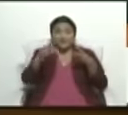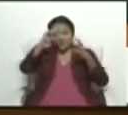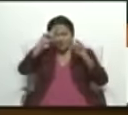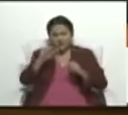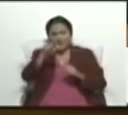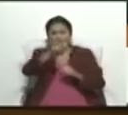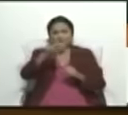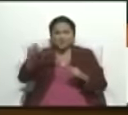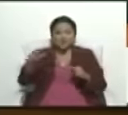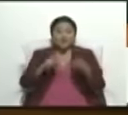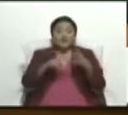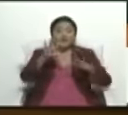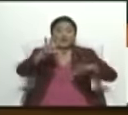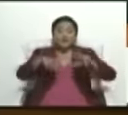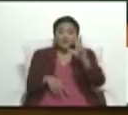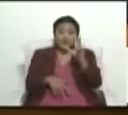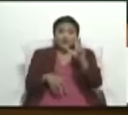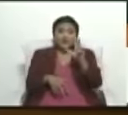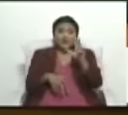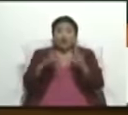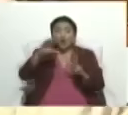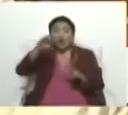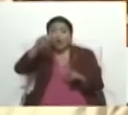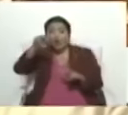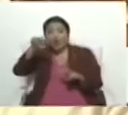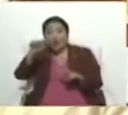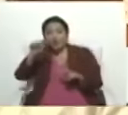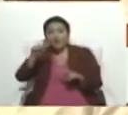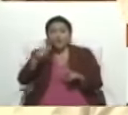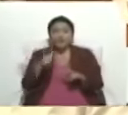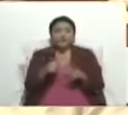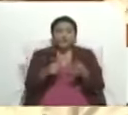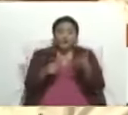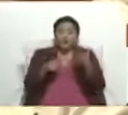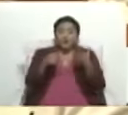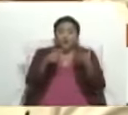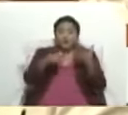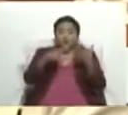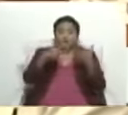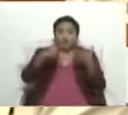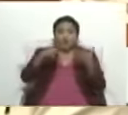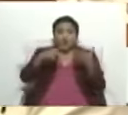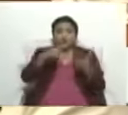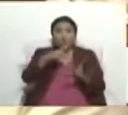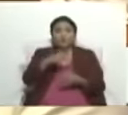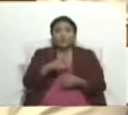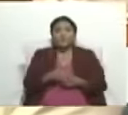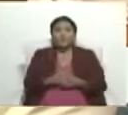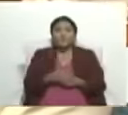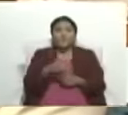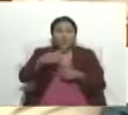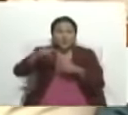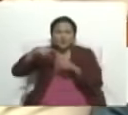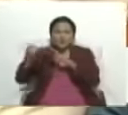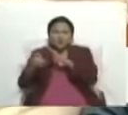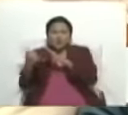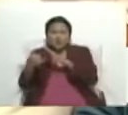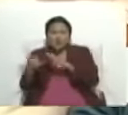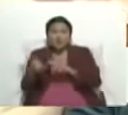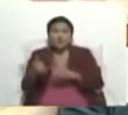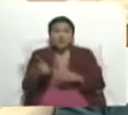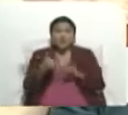expertos, 13 funcionarios del CONA y otros dos funcionarios adscritos a Cuerpo de Seguridad Auxiliares.